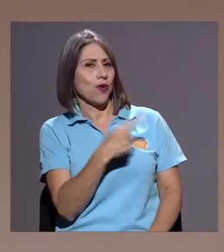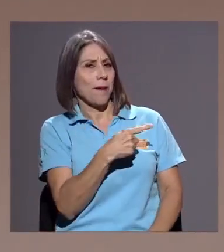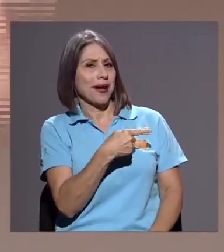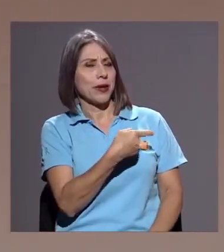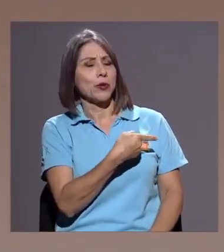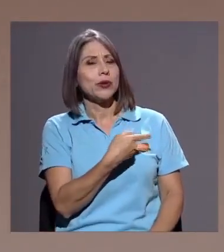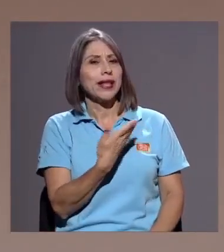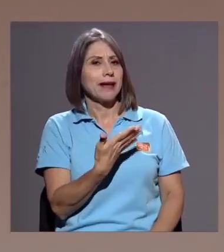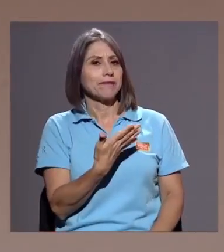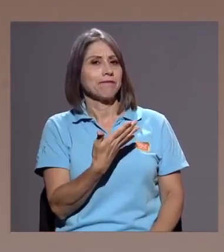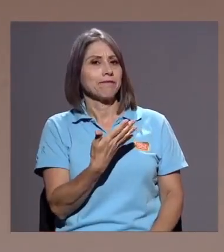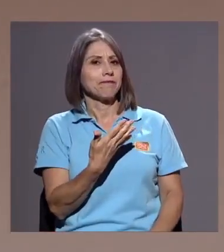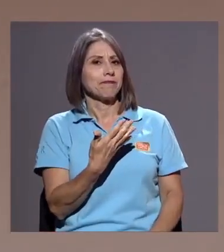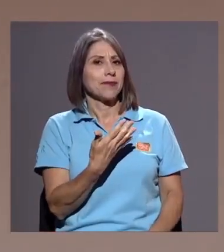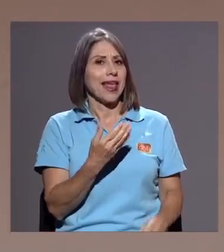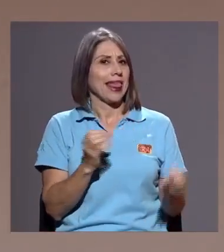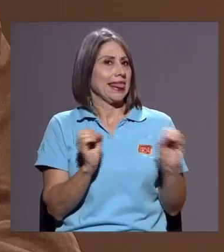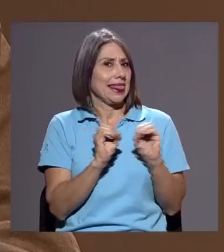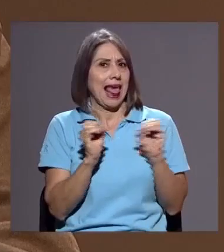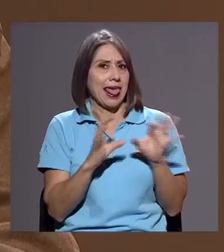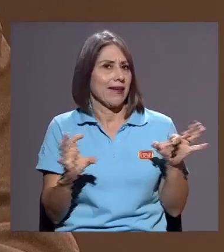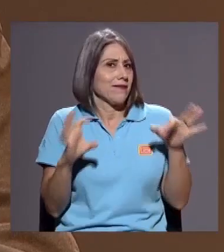pregunta, nada ingenieril.